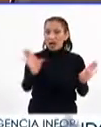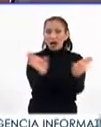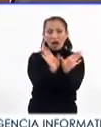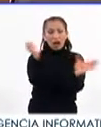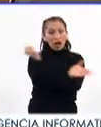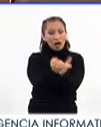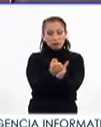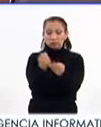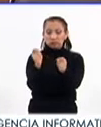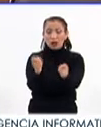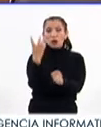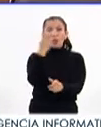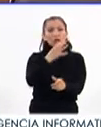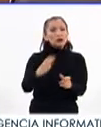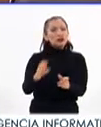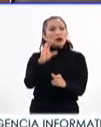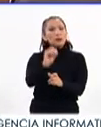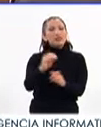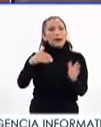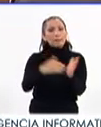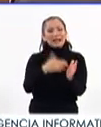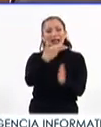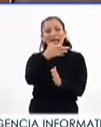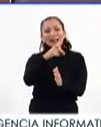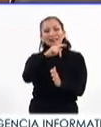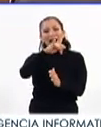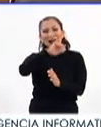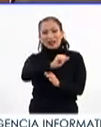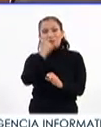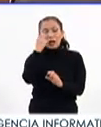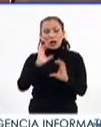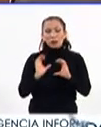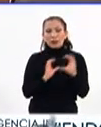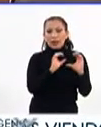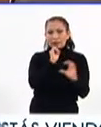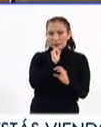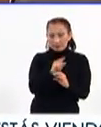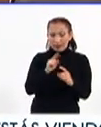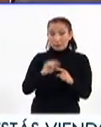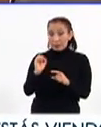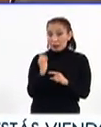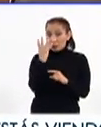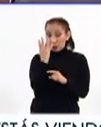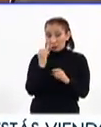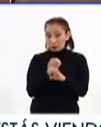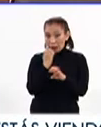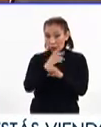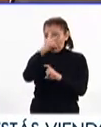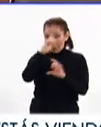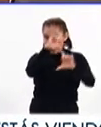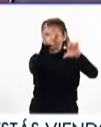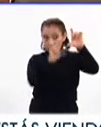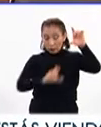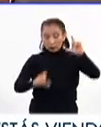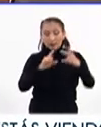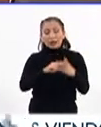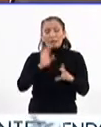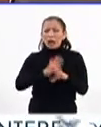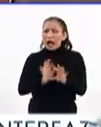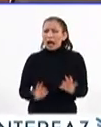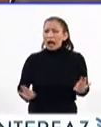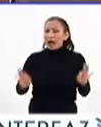certificadas, más de 490,000 hectáreas bajo este esquema de conservación, en 24 estados de la República Mexicana, y lo